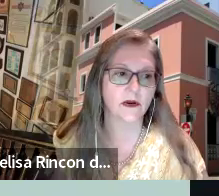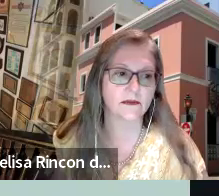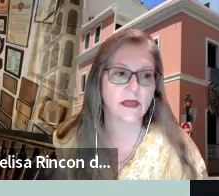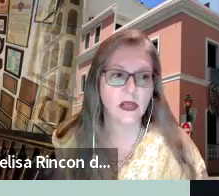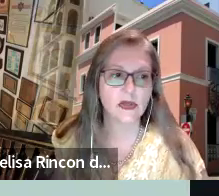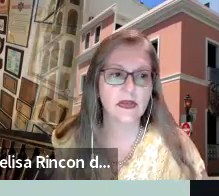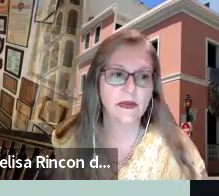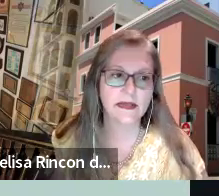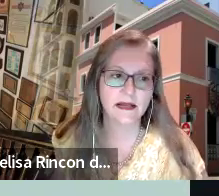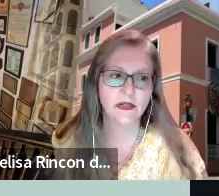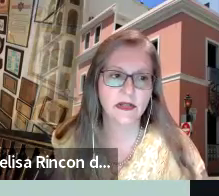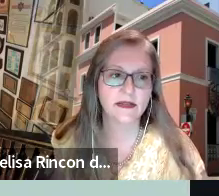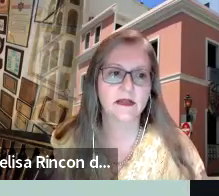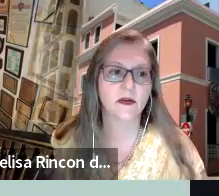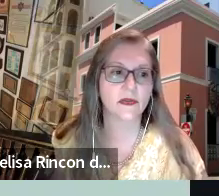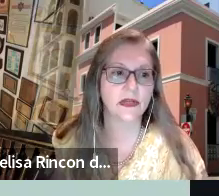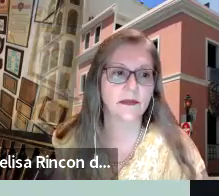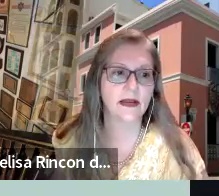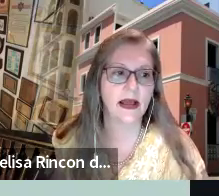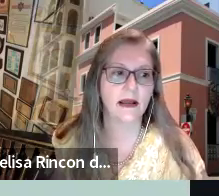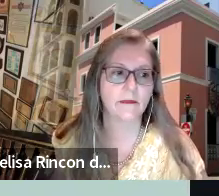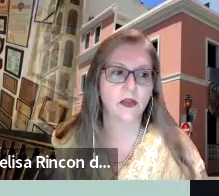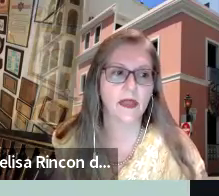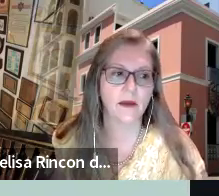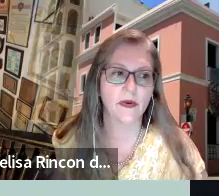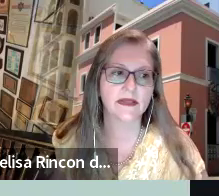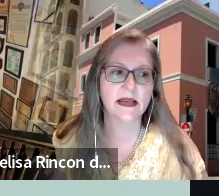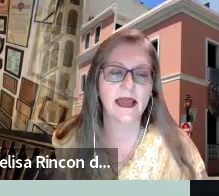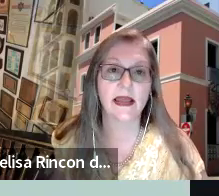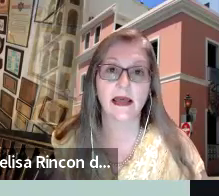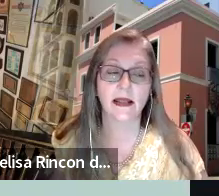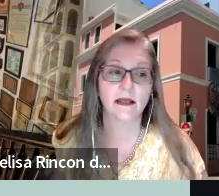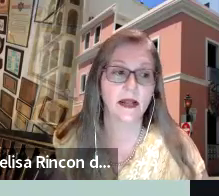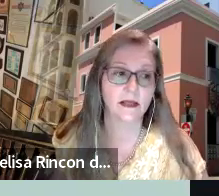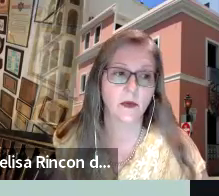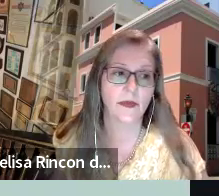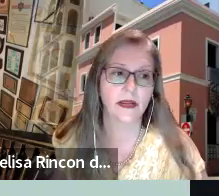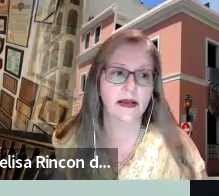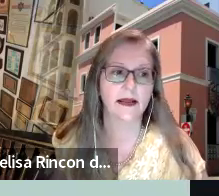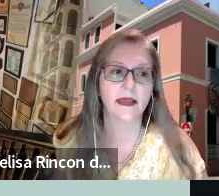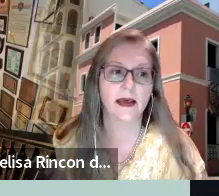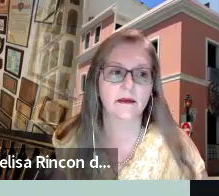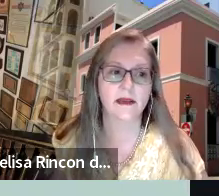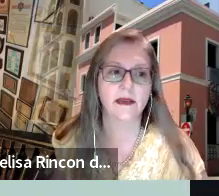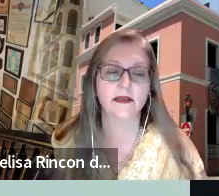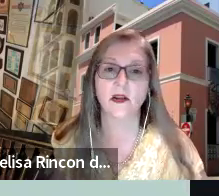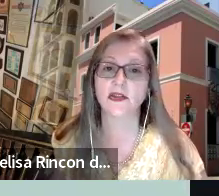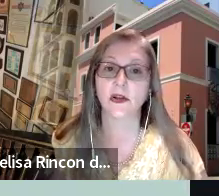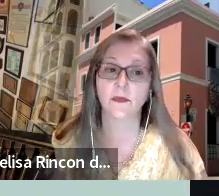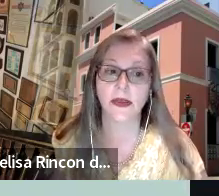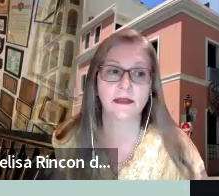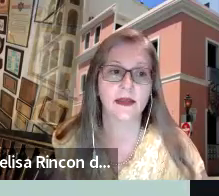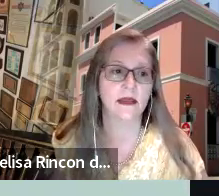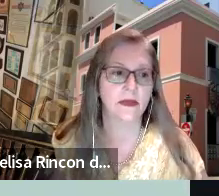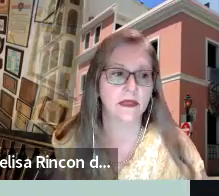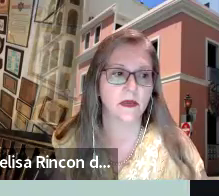Puerto Rico. Sus investigaciones se circunscriben al ámbito de la poesía y la narrativa latinoamericana y caribeñas de los